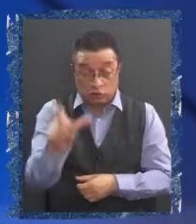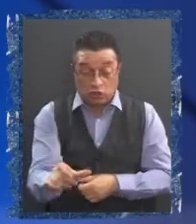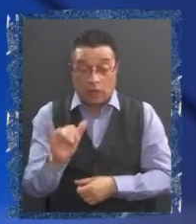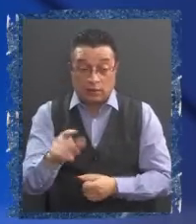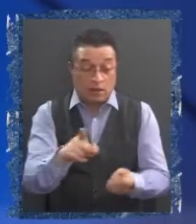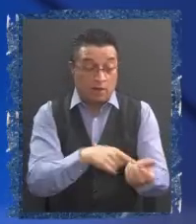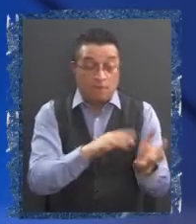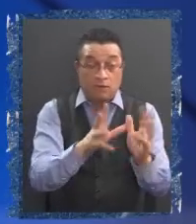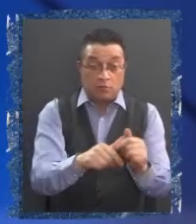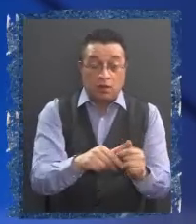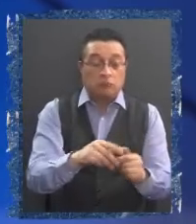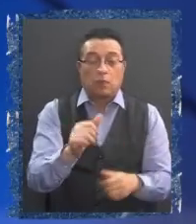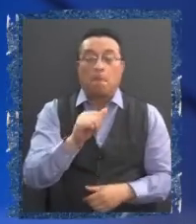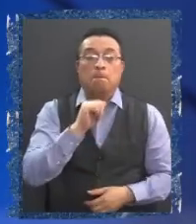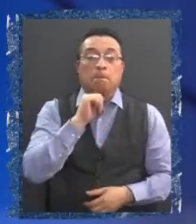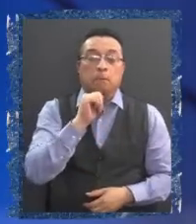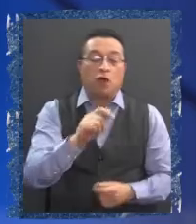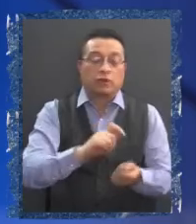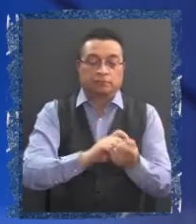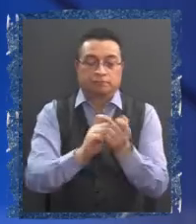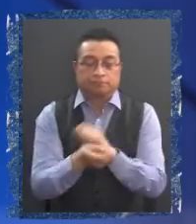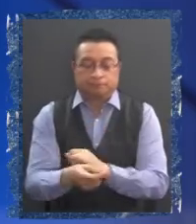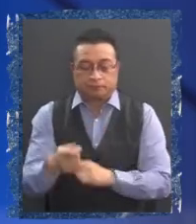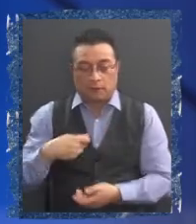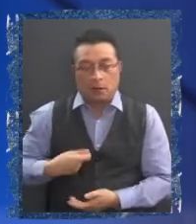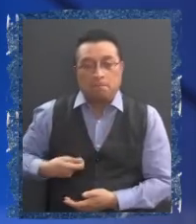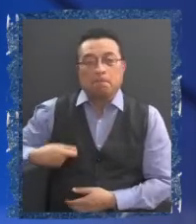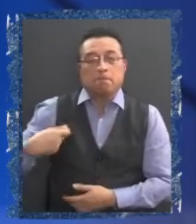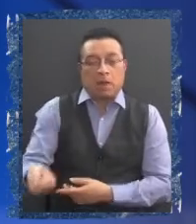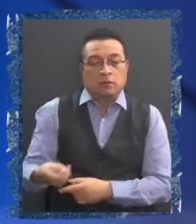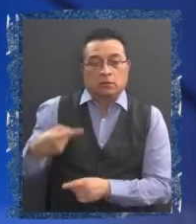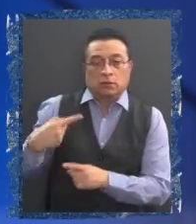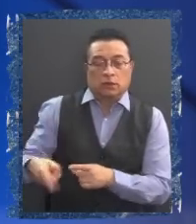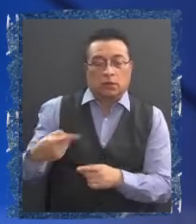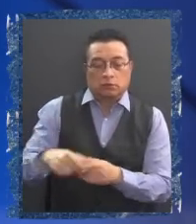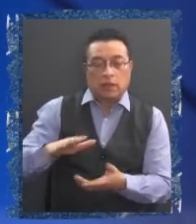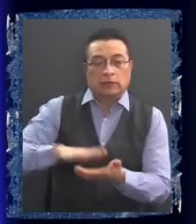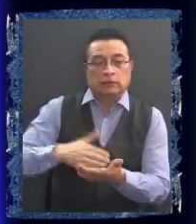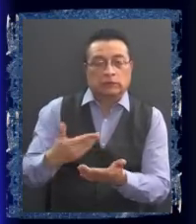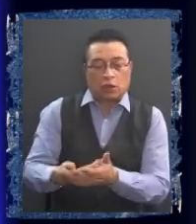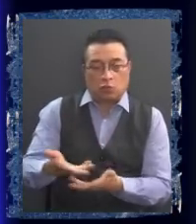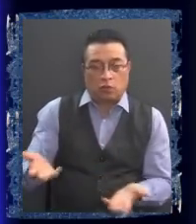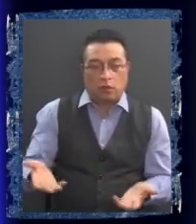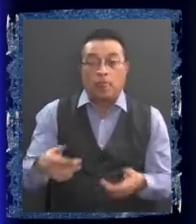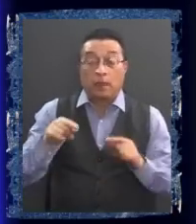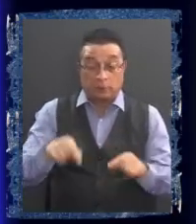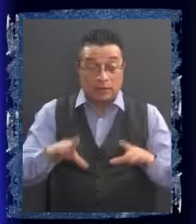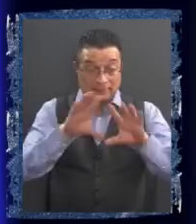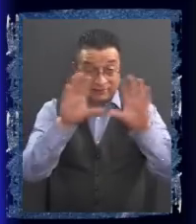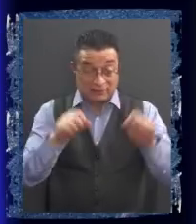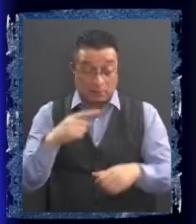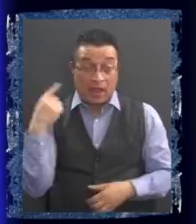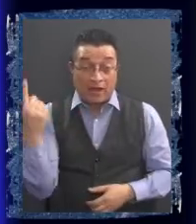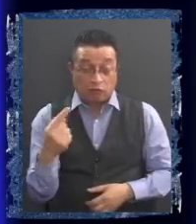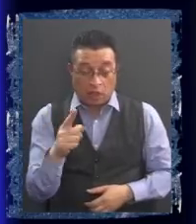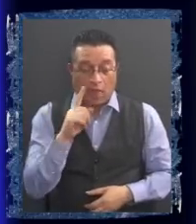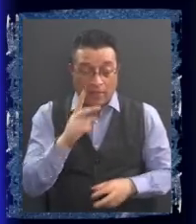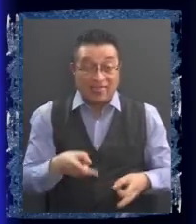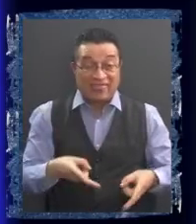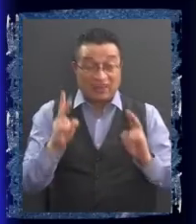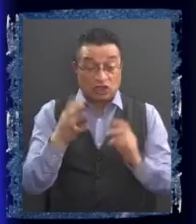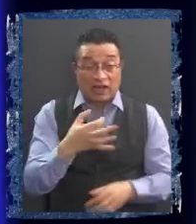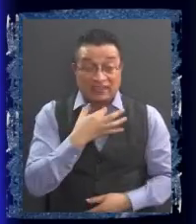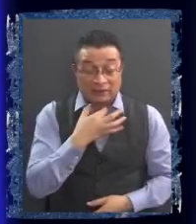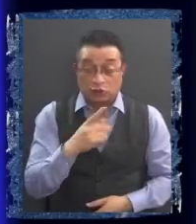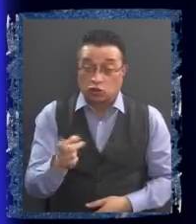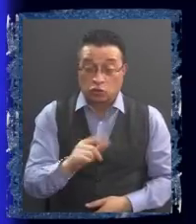caen en la línea de la pobreza por haber tenido que pagar gastos en salud. Entonces, pero con este sistema nacional donde tenemos el derecho garantizado no tendríamos que caer